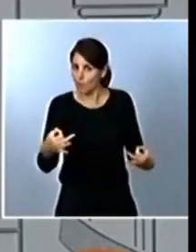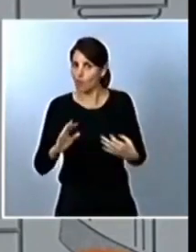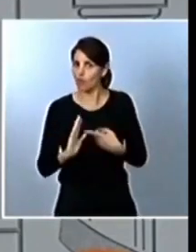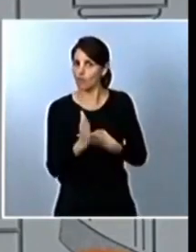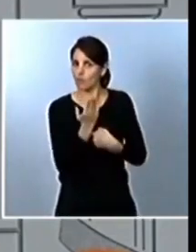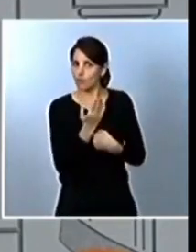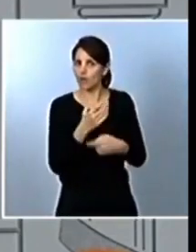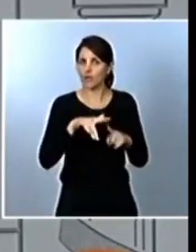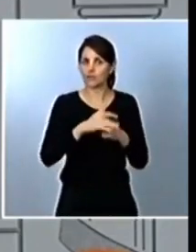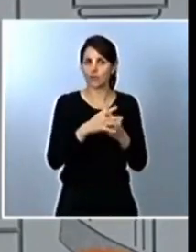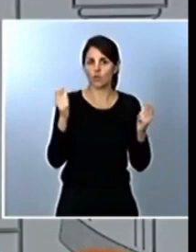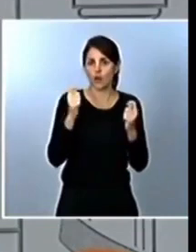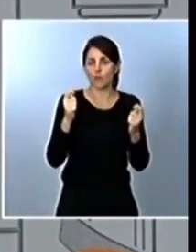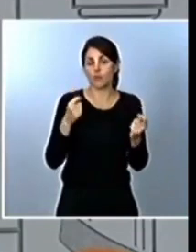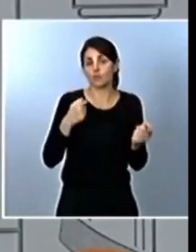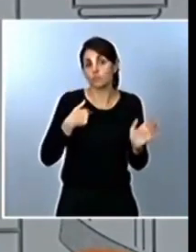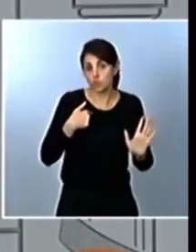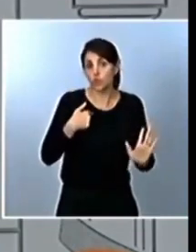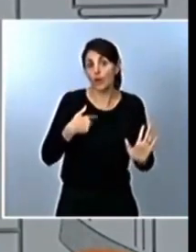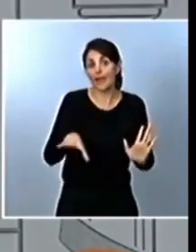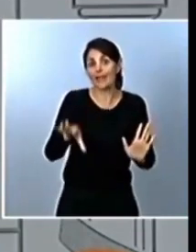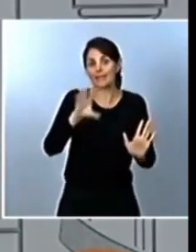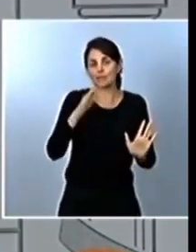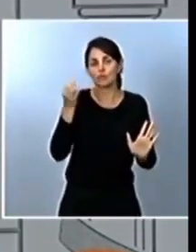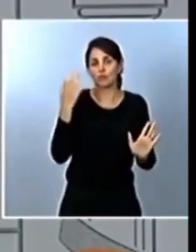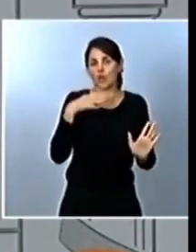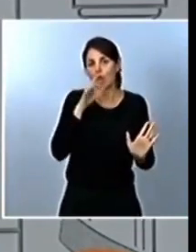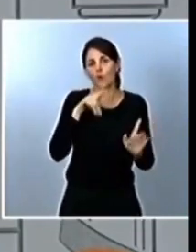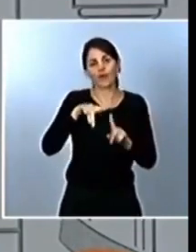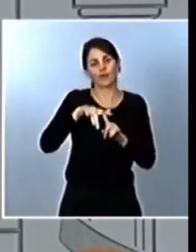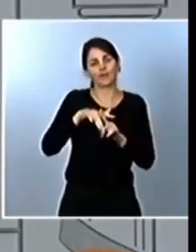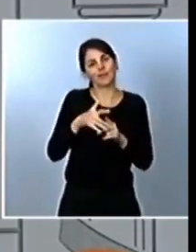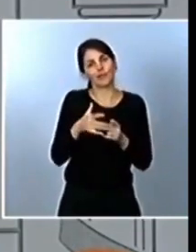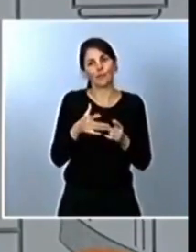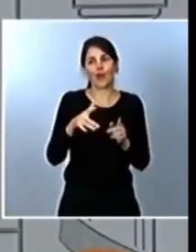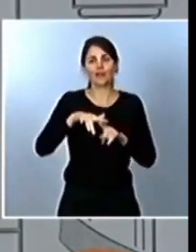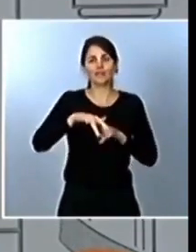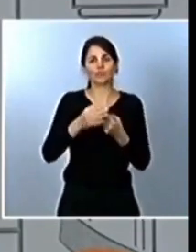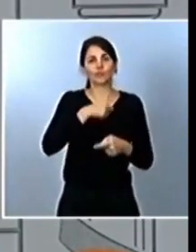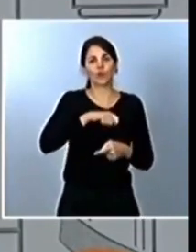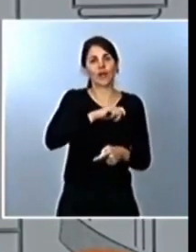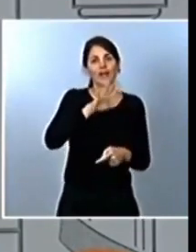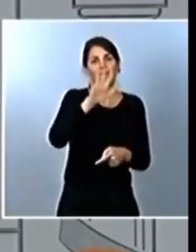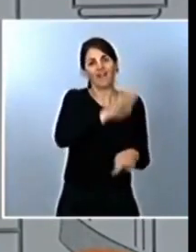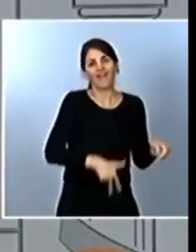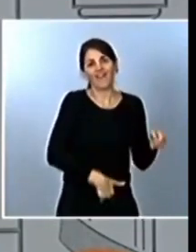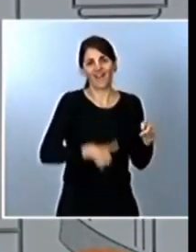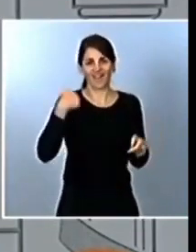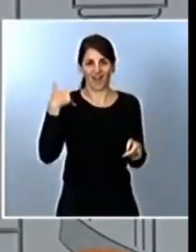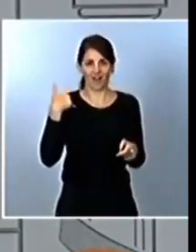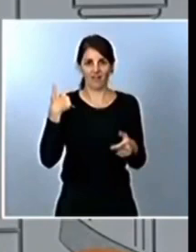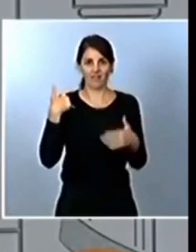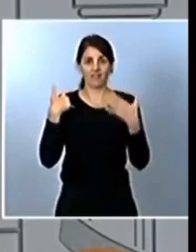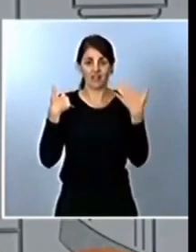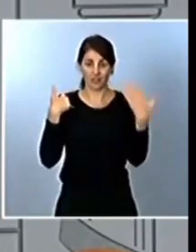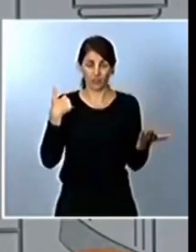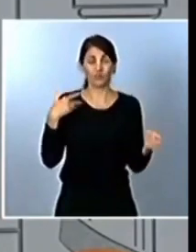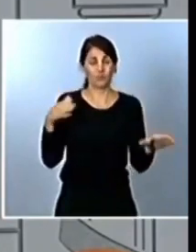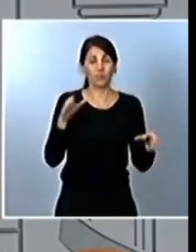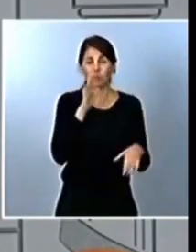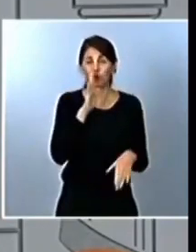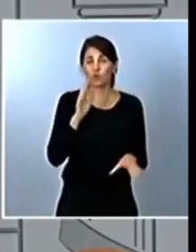que los partidos políticos que se califican de Estado deben pensar seriamente en apoyar esta medida tan